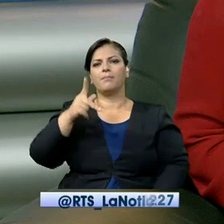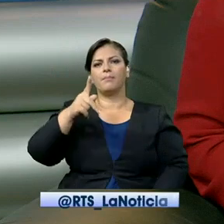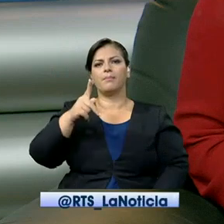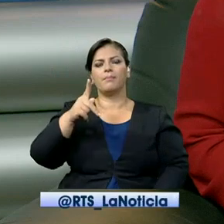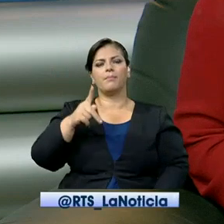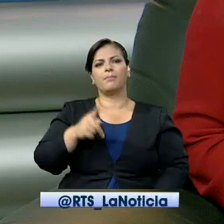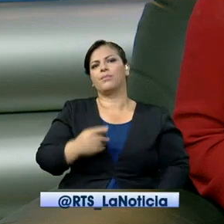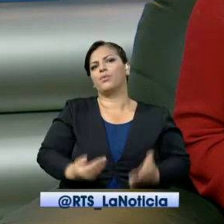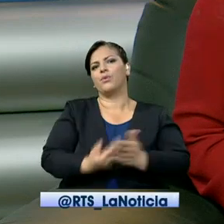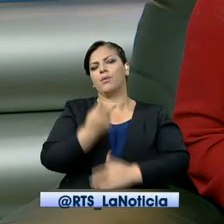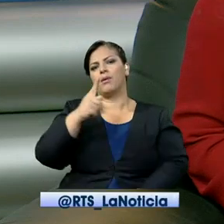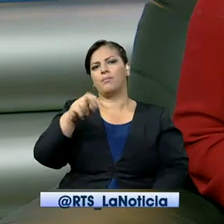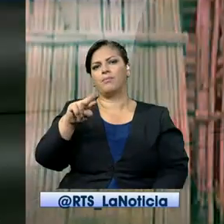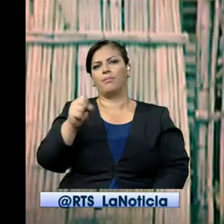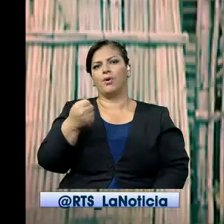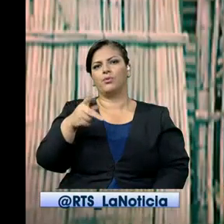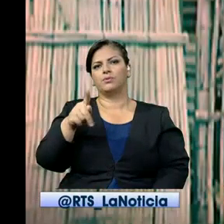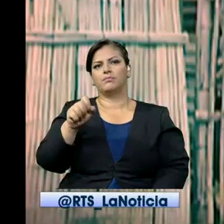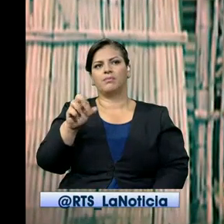constantes.